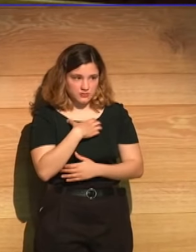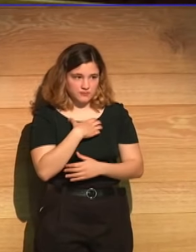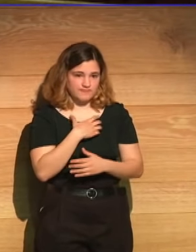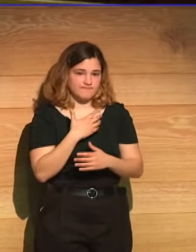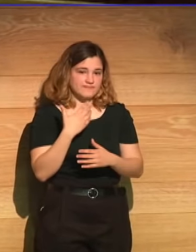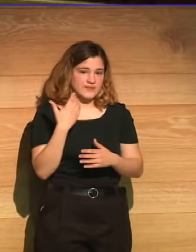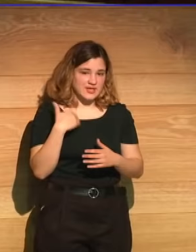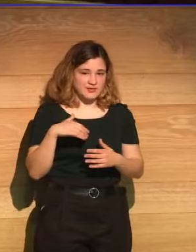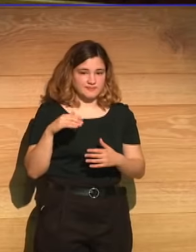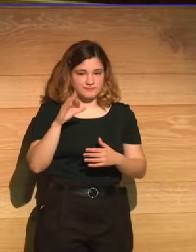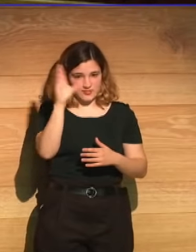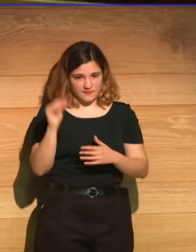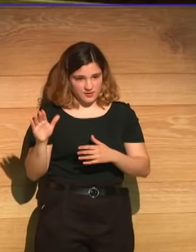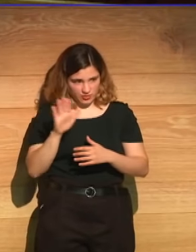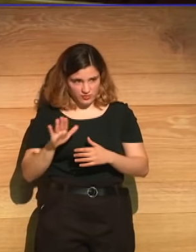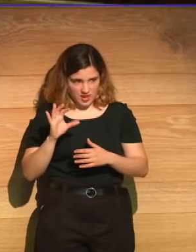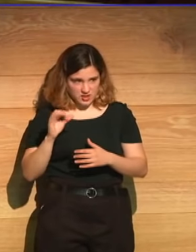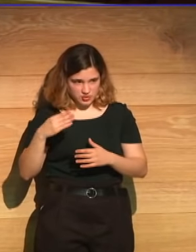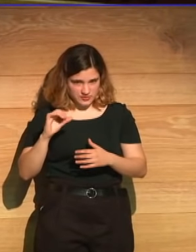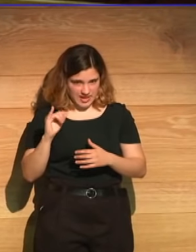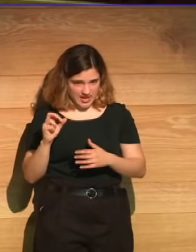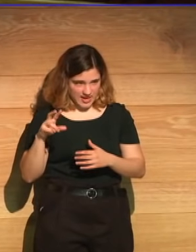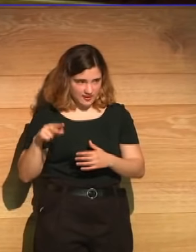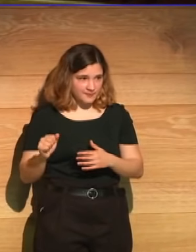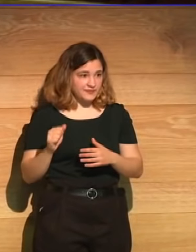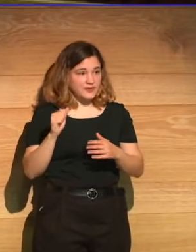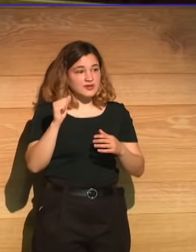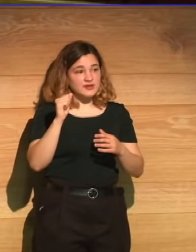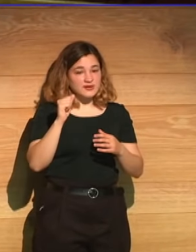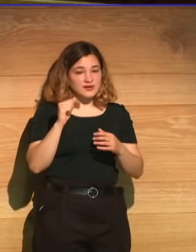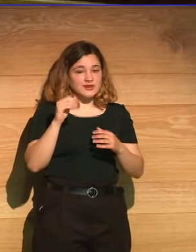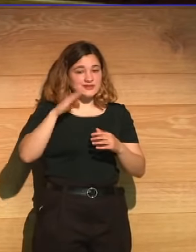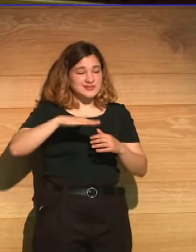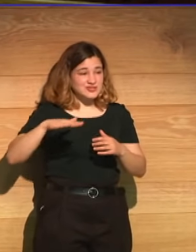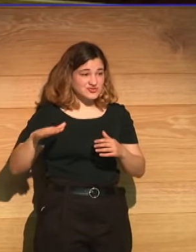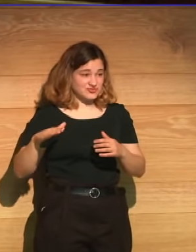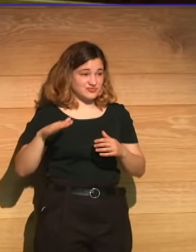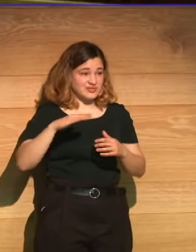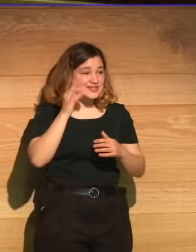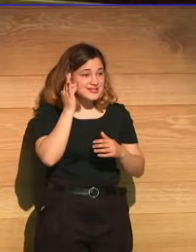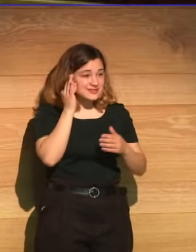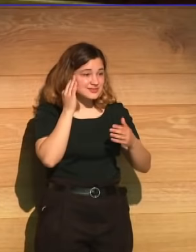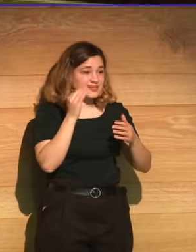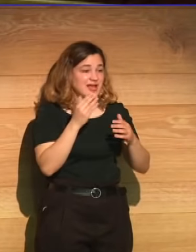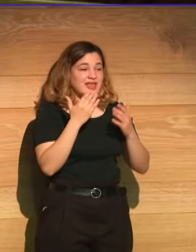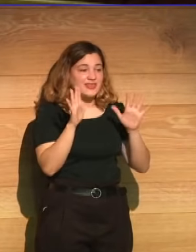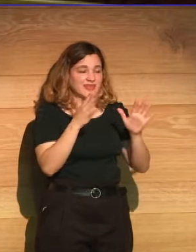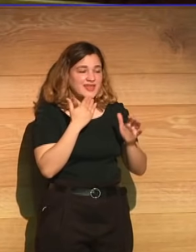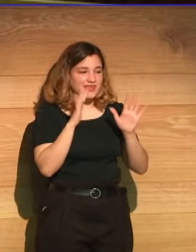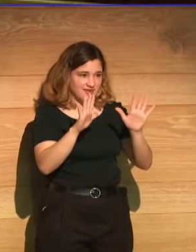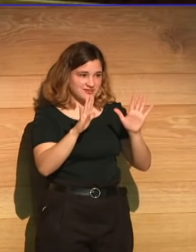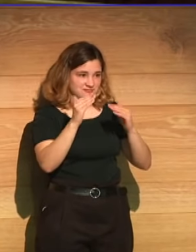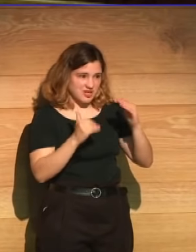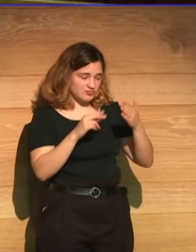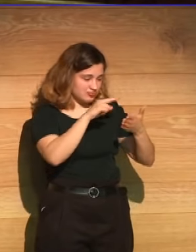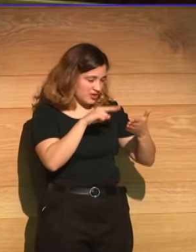África subsahariana, el 80% de los niños y niñas con 10 años no eran capaces de leer bien un texto y comprenderlo.